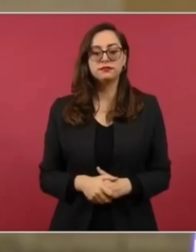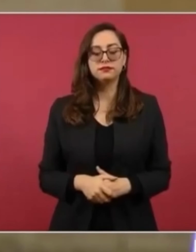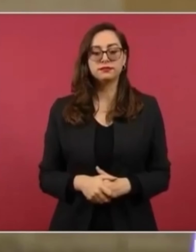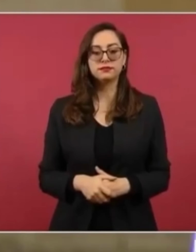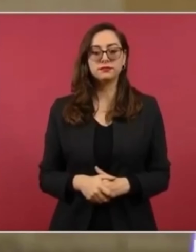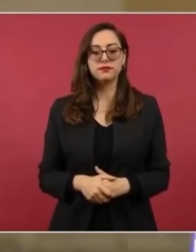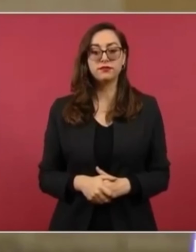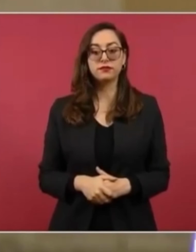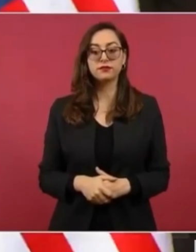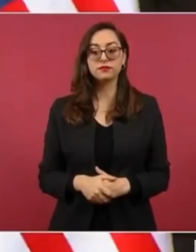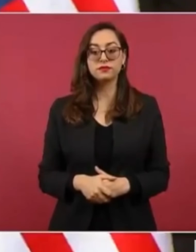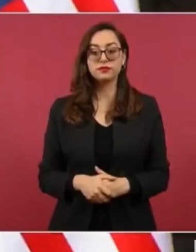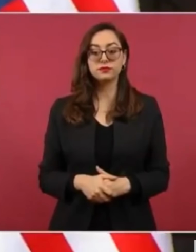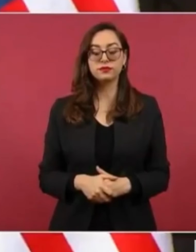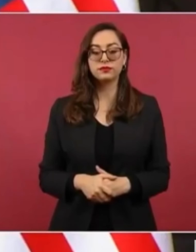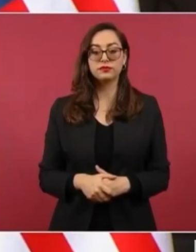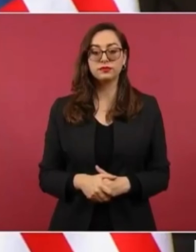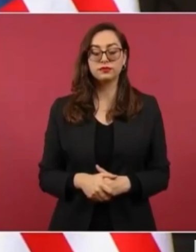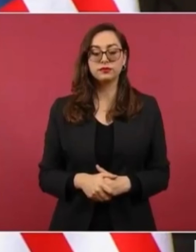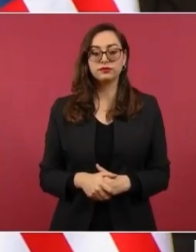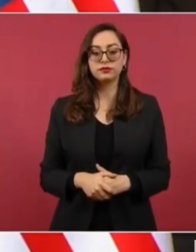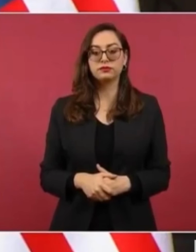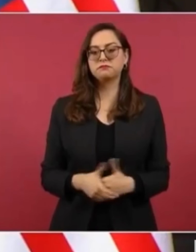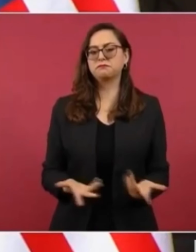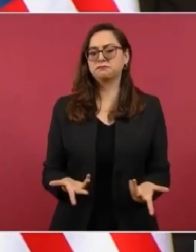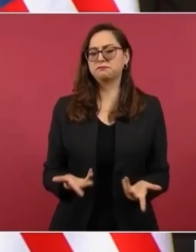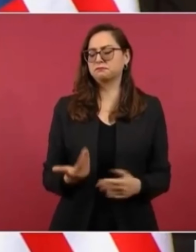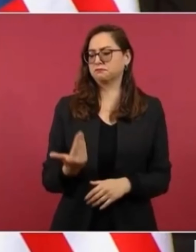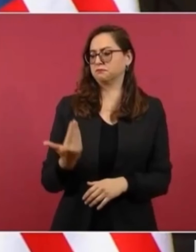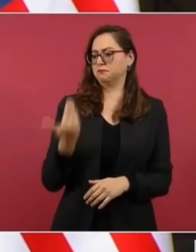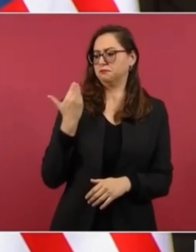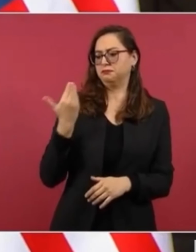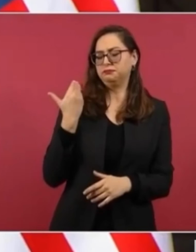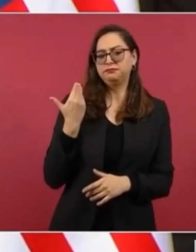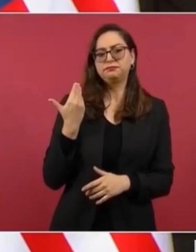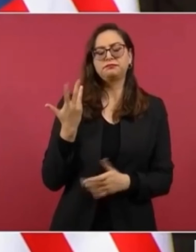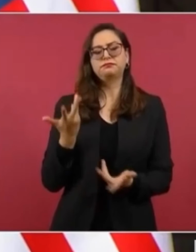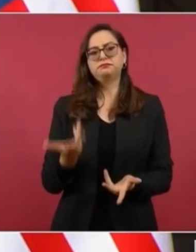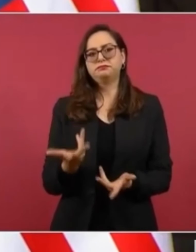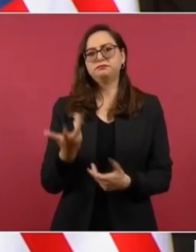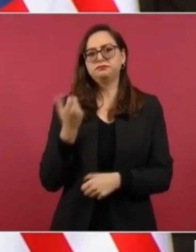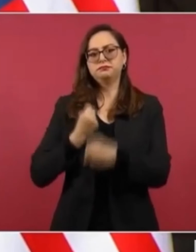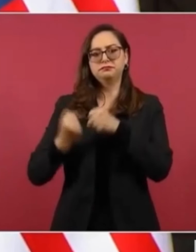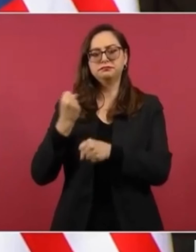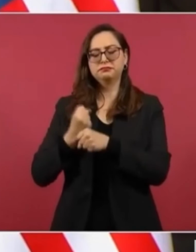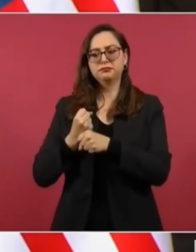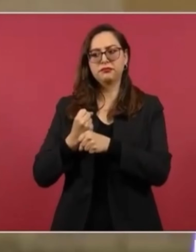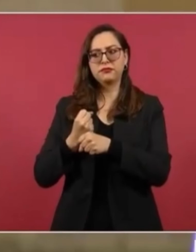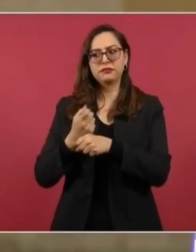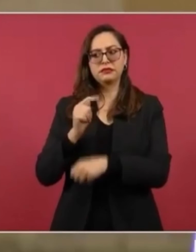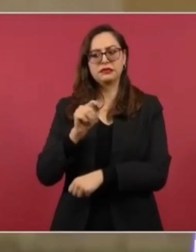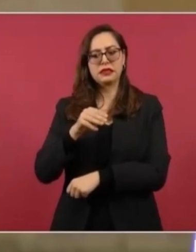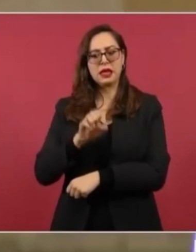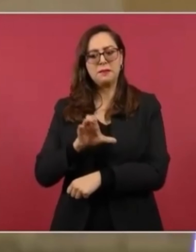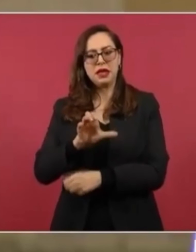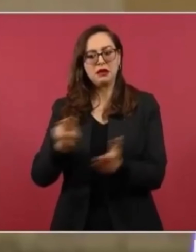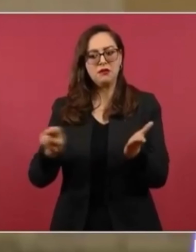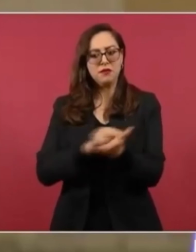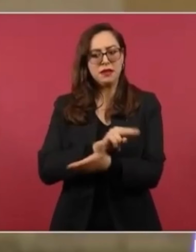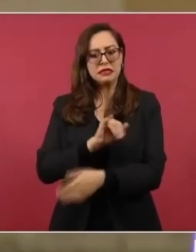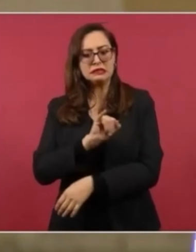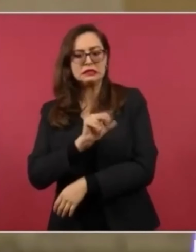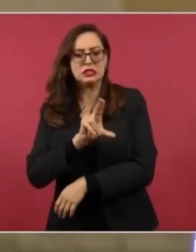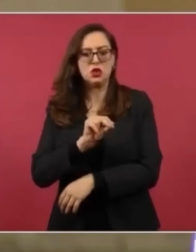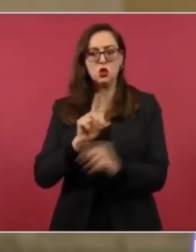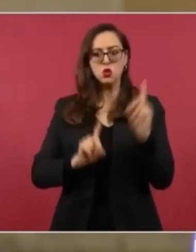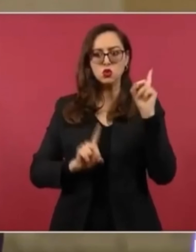La gente recuerda lo que sucedió hace apenas unos años, cuando la incertidumbre de este tratado fue puesta en tela de juicio.